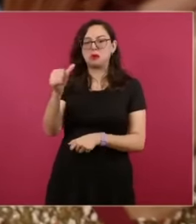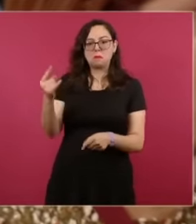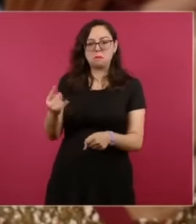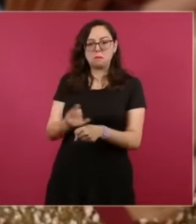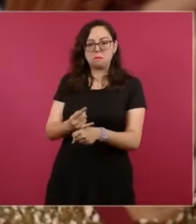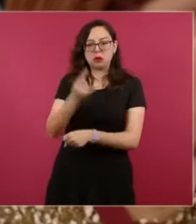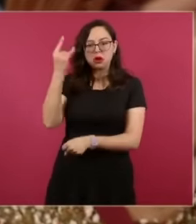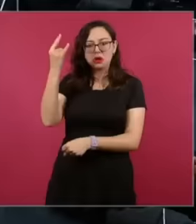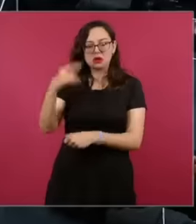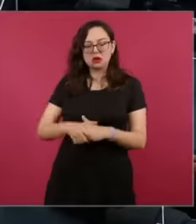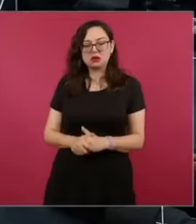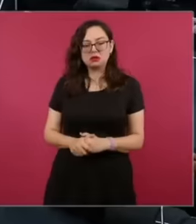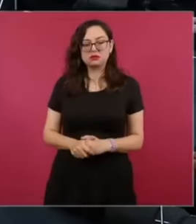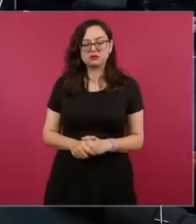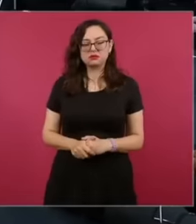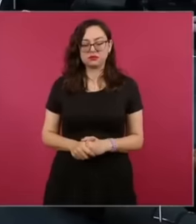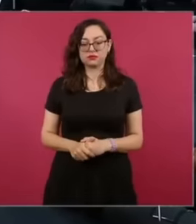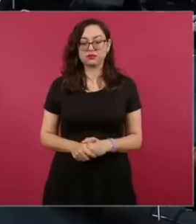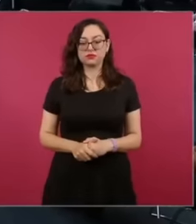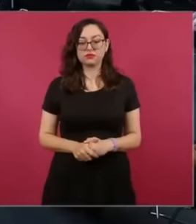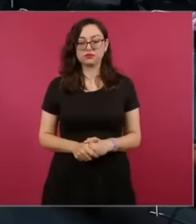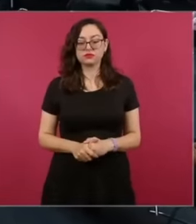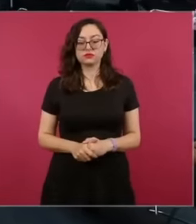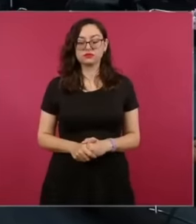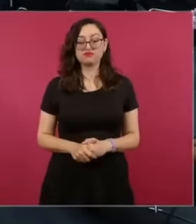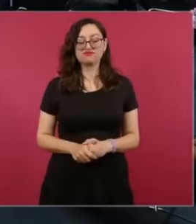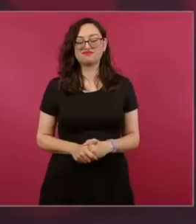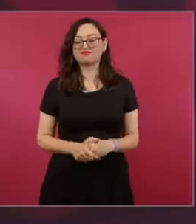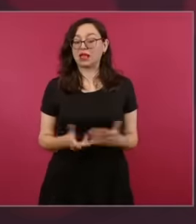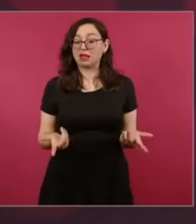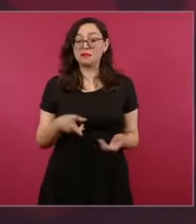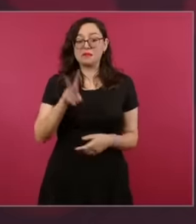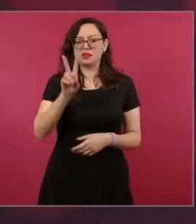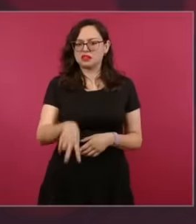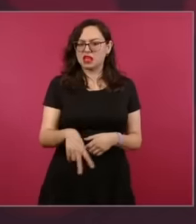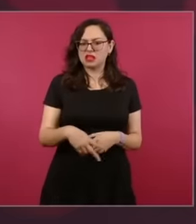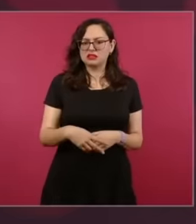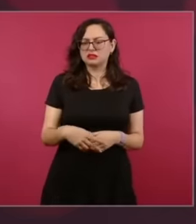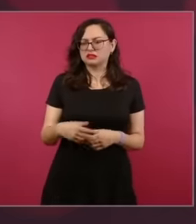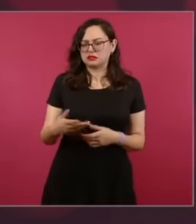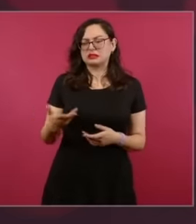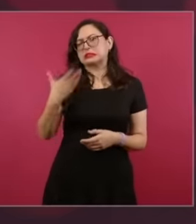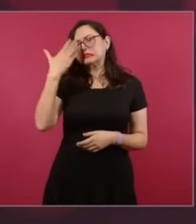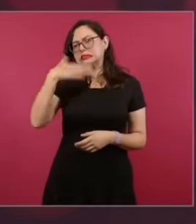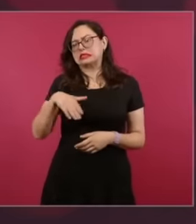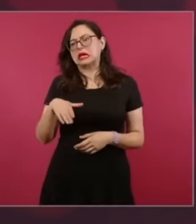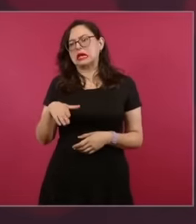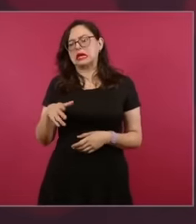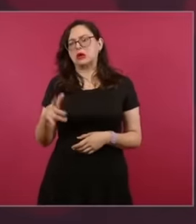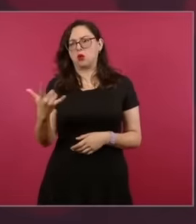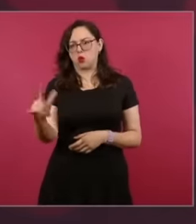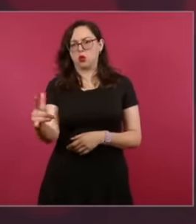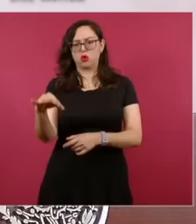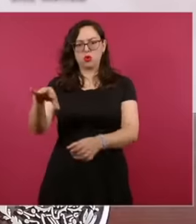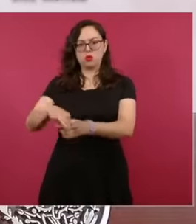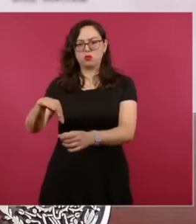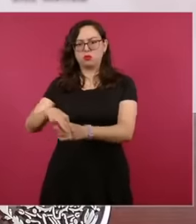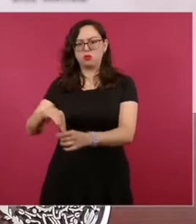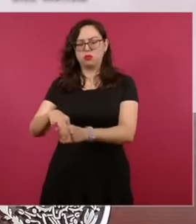una democracia? Pues no estoy muy informado. Sé que van a haber elecciones, pero no sé exactamente